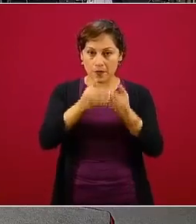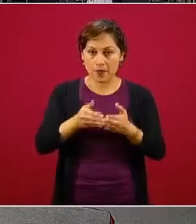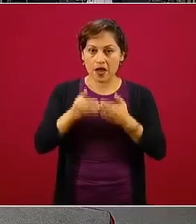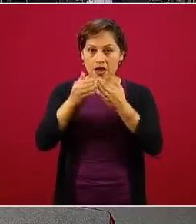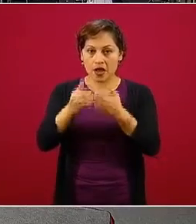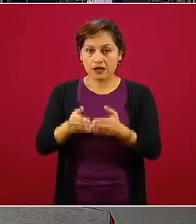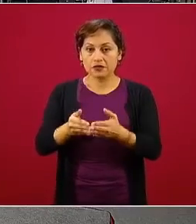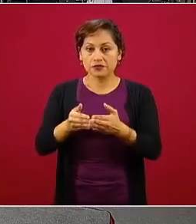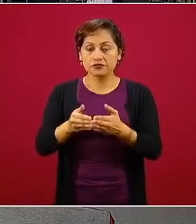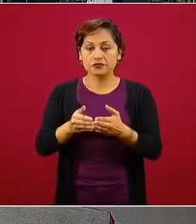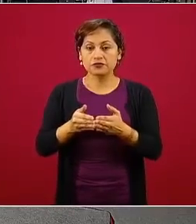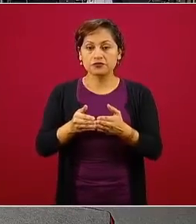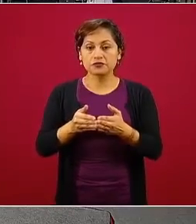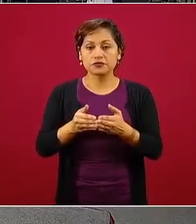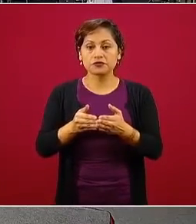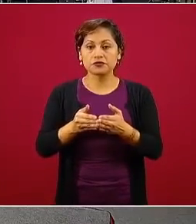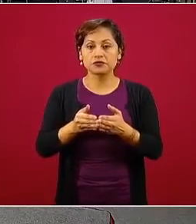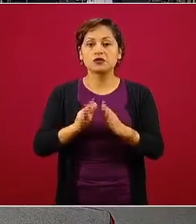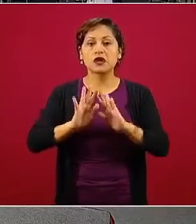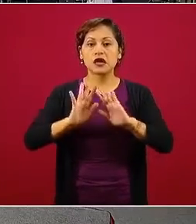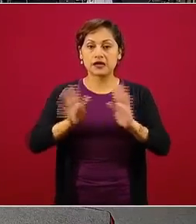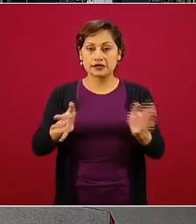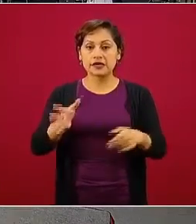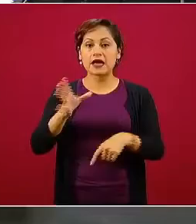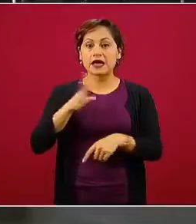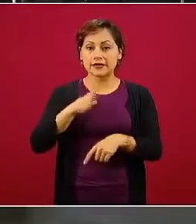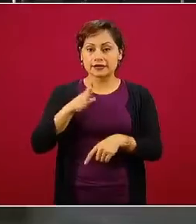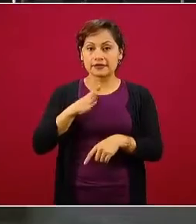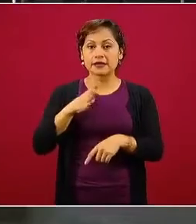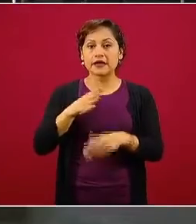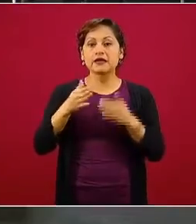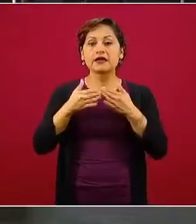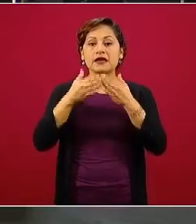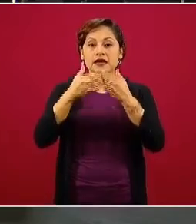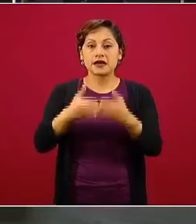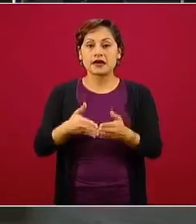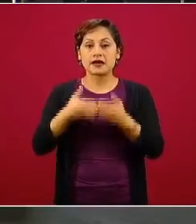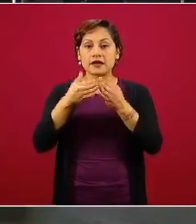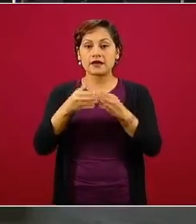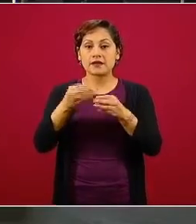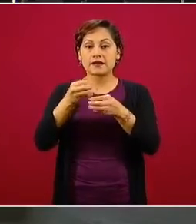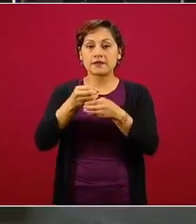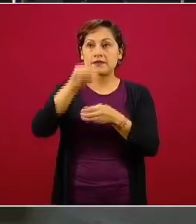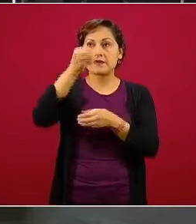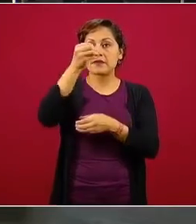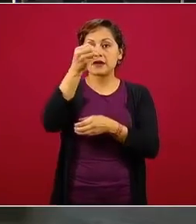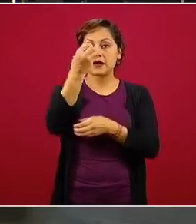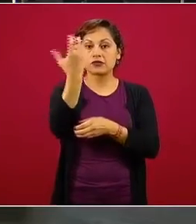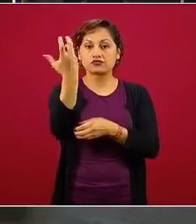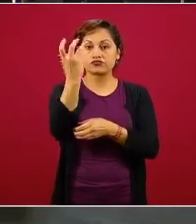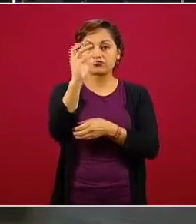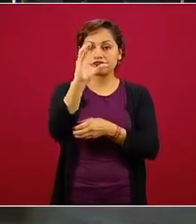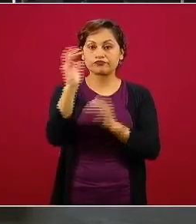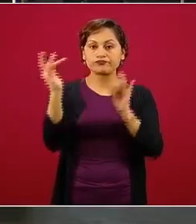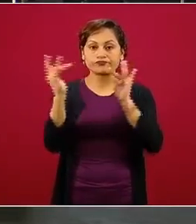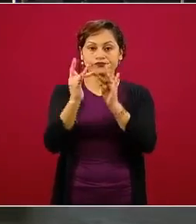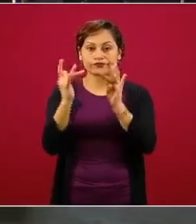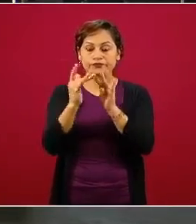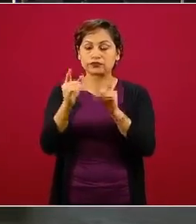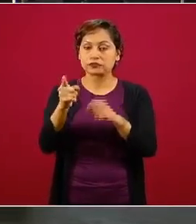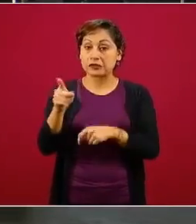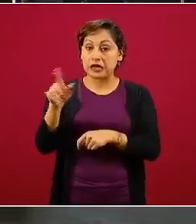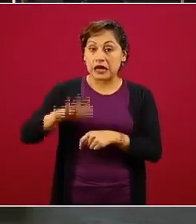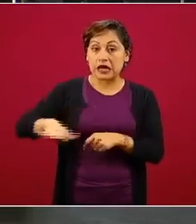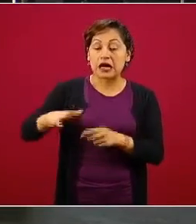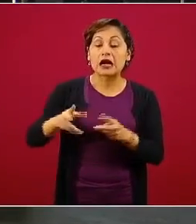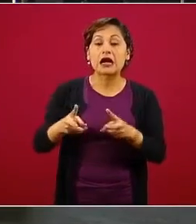ya están utilizando un barco con torretas. Generalmente los asaltos se dan en la noche. Y el barco